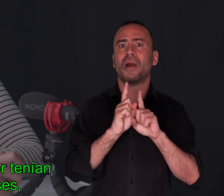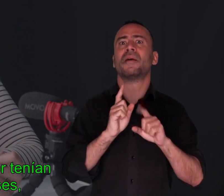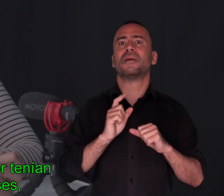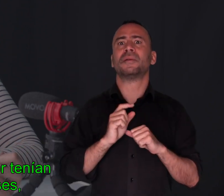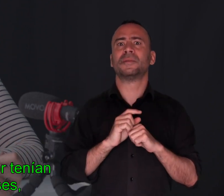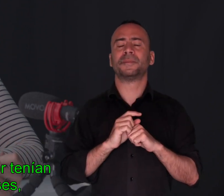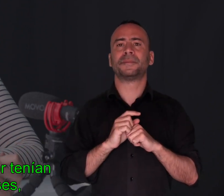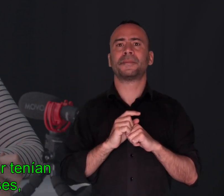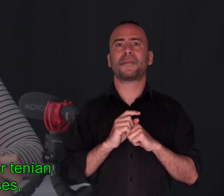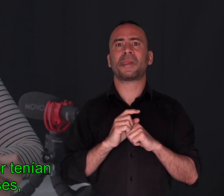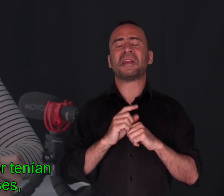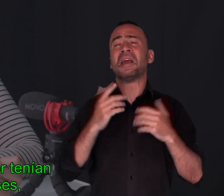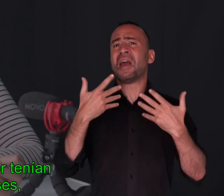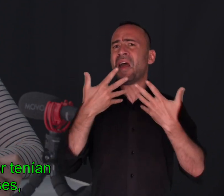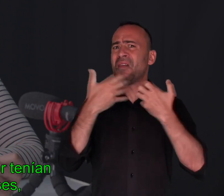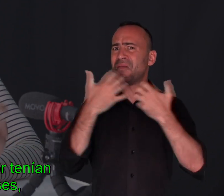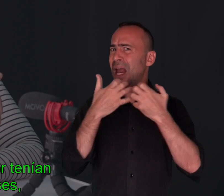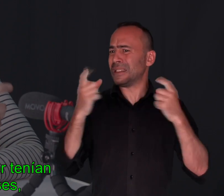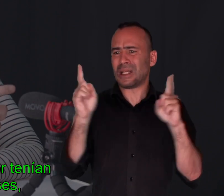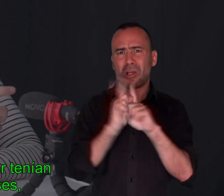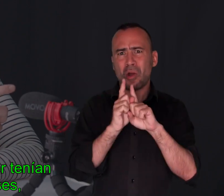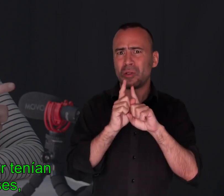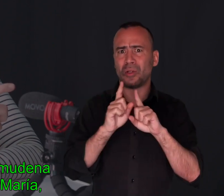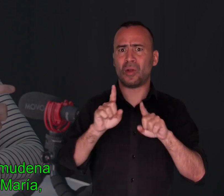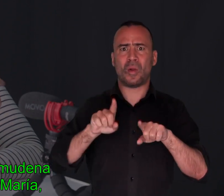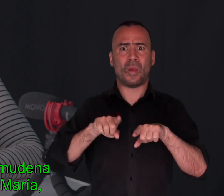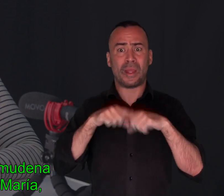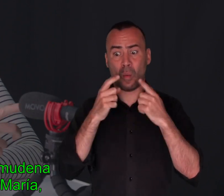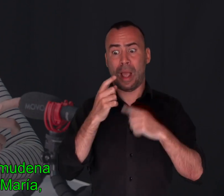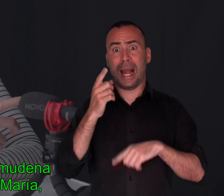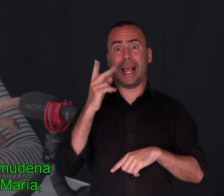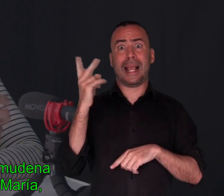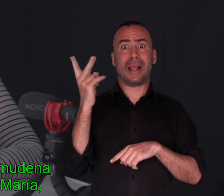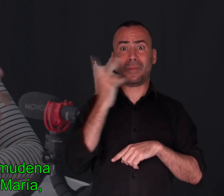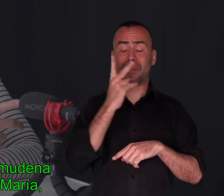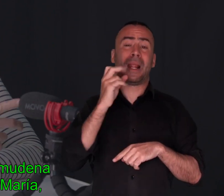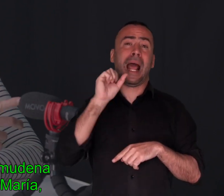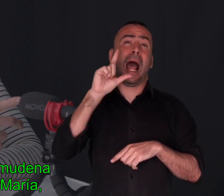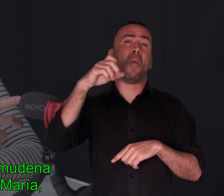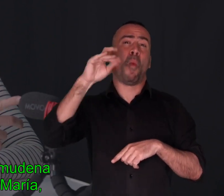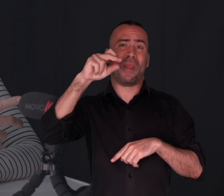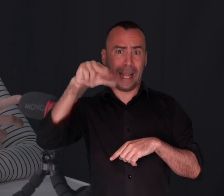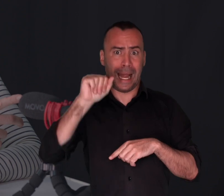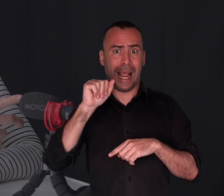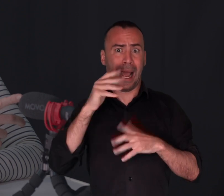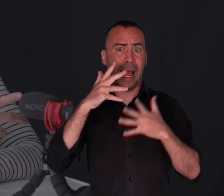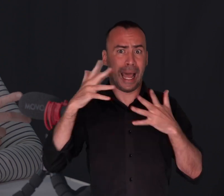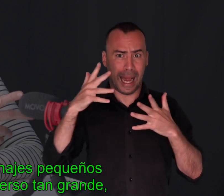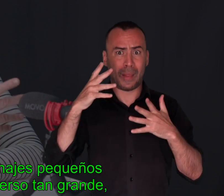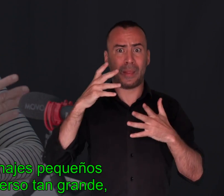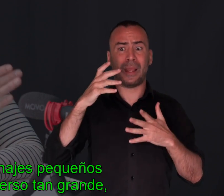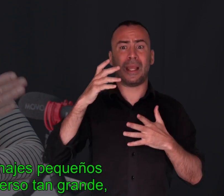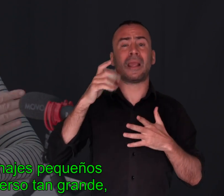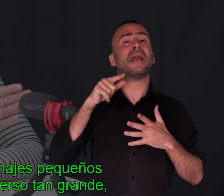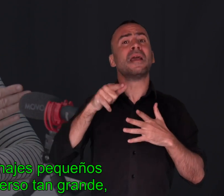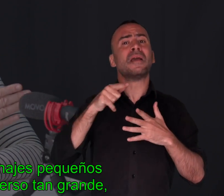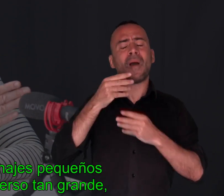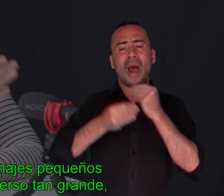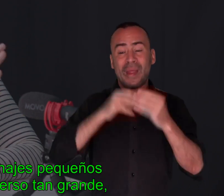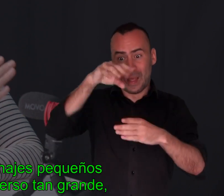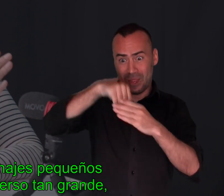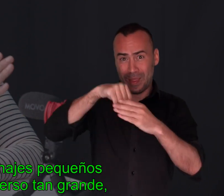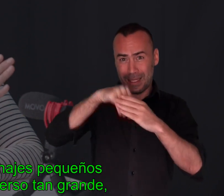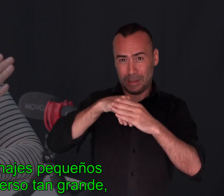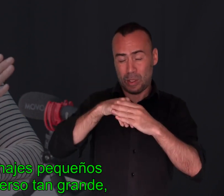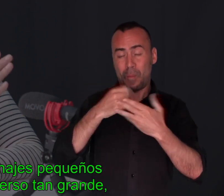tenían eh siete frases pero tanto almudena como Ana María O sea no eran personajes